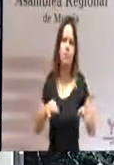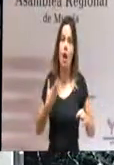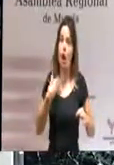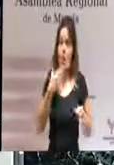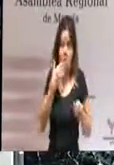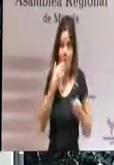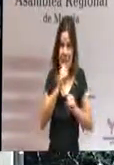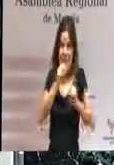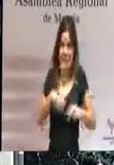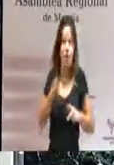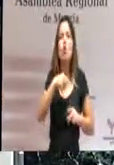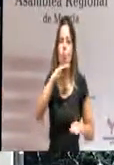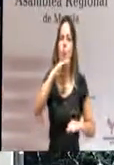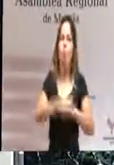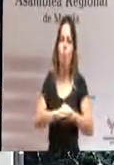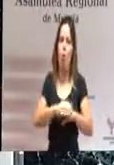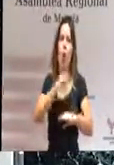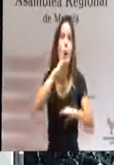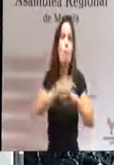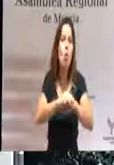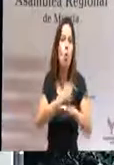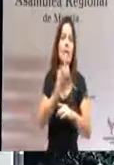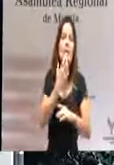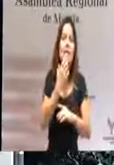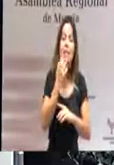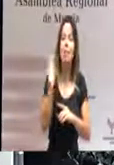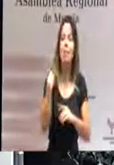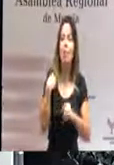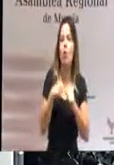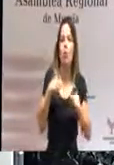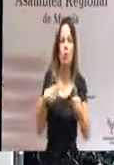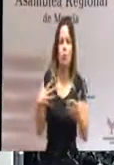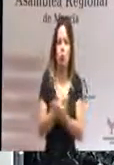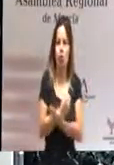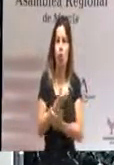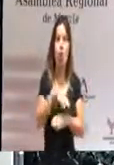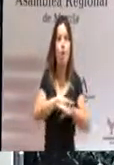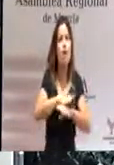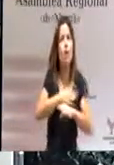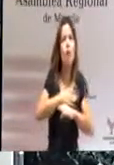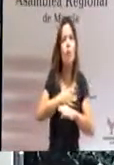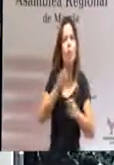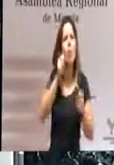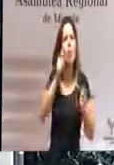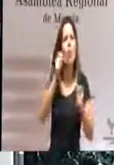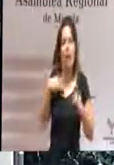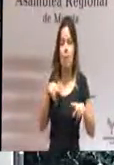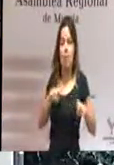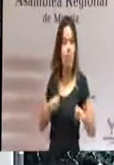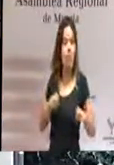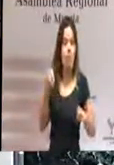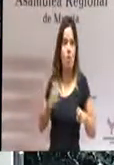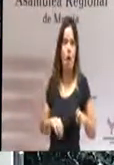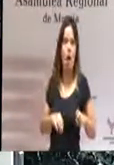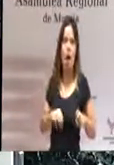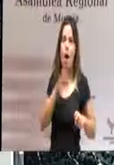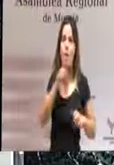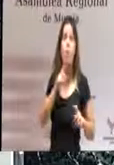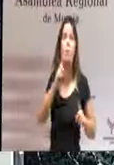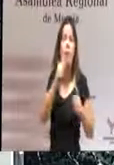complejos, que hemos cumplido. Cumplimos y lo hacemos sin que nadie quede atrás. Nuestro Gobierno fue consciente desde el primer día que la